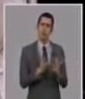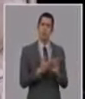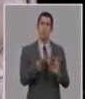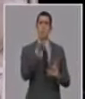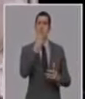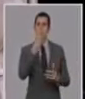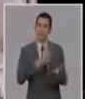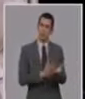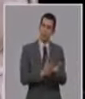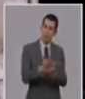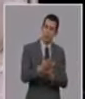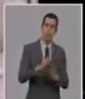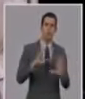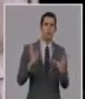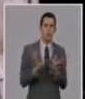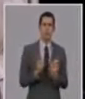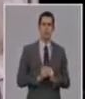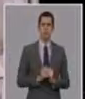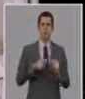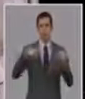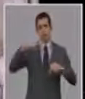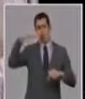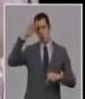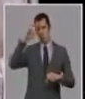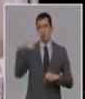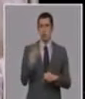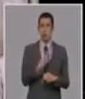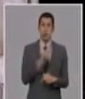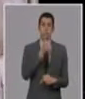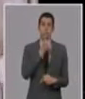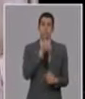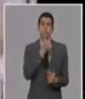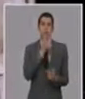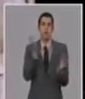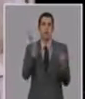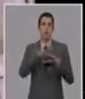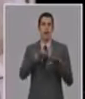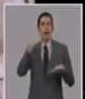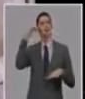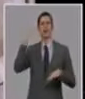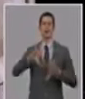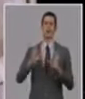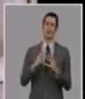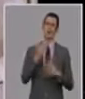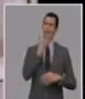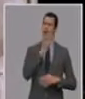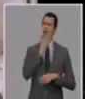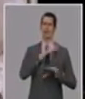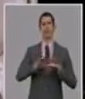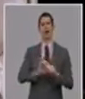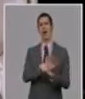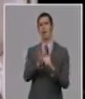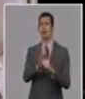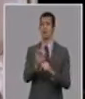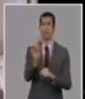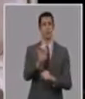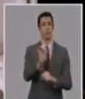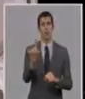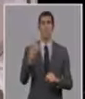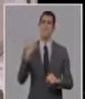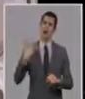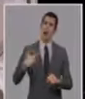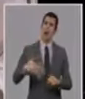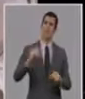encontrar respuestas que no tenemos todavía de esta etapa. Investigaciones en